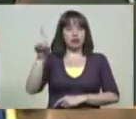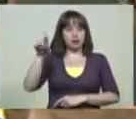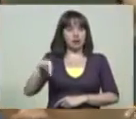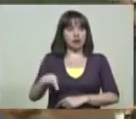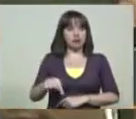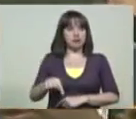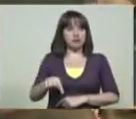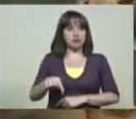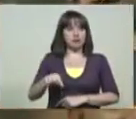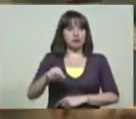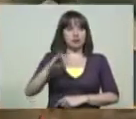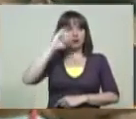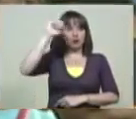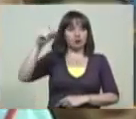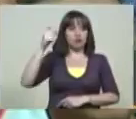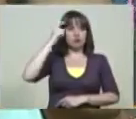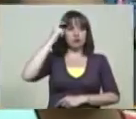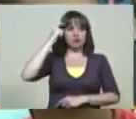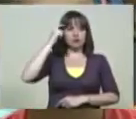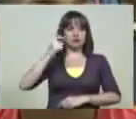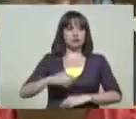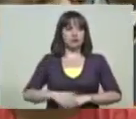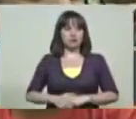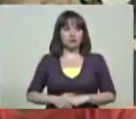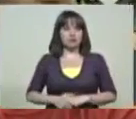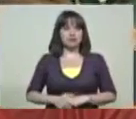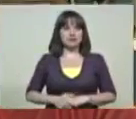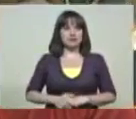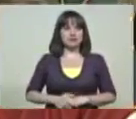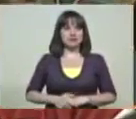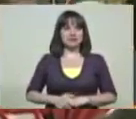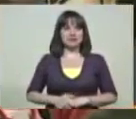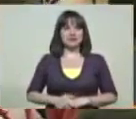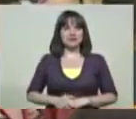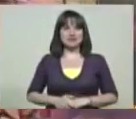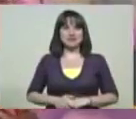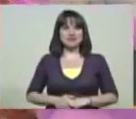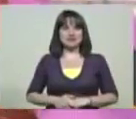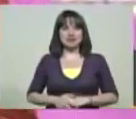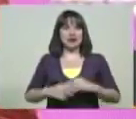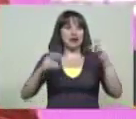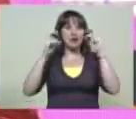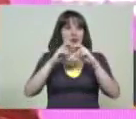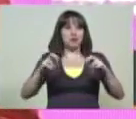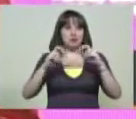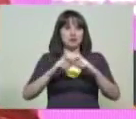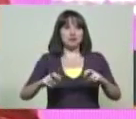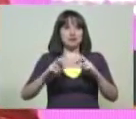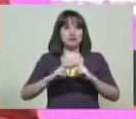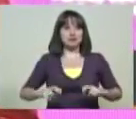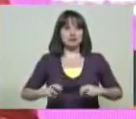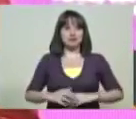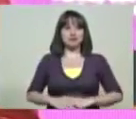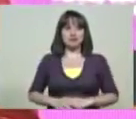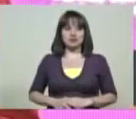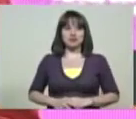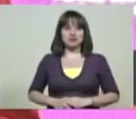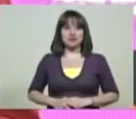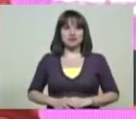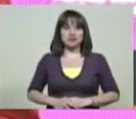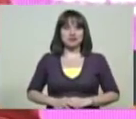jorge rodríguez buscar los espacios comunicacionales para revisar las definiciones fundamentales